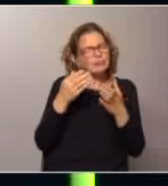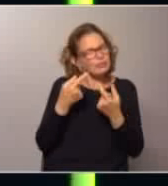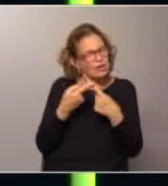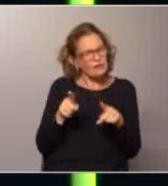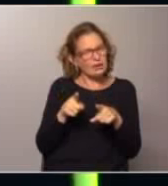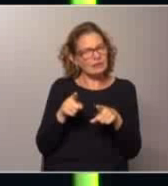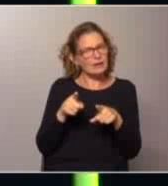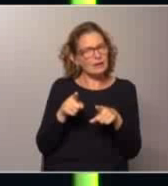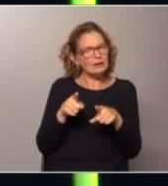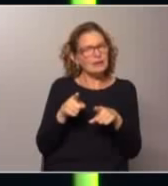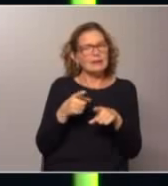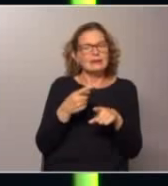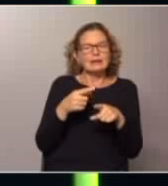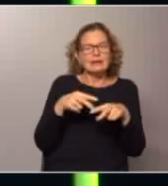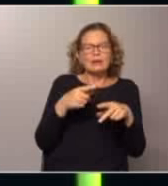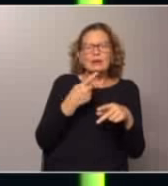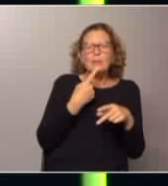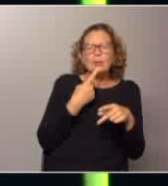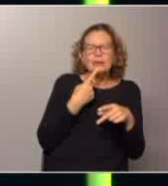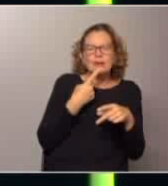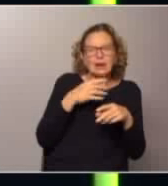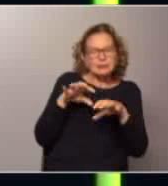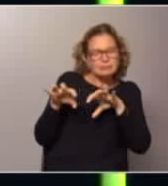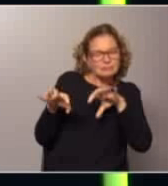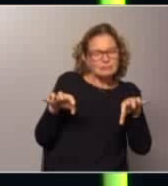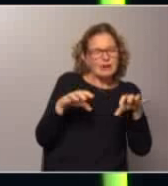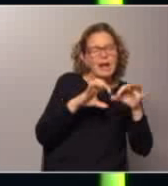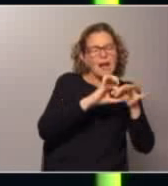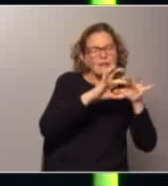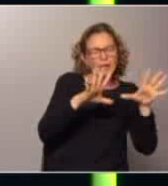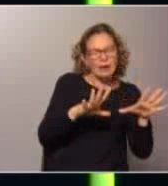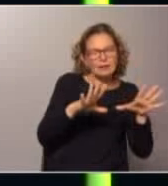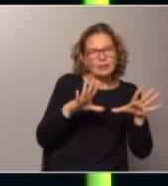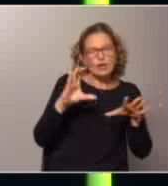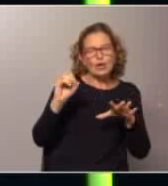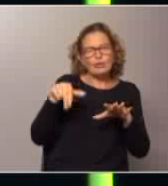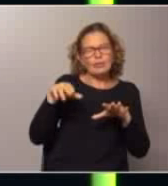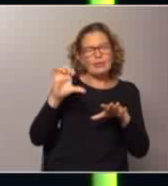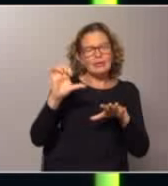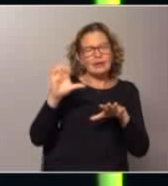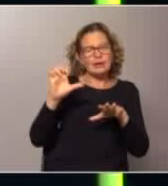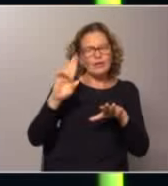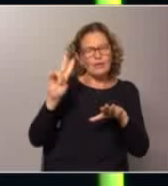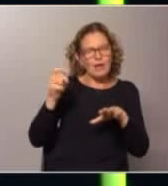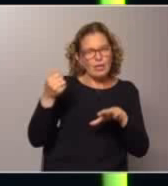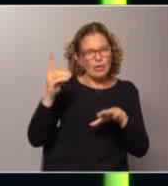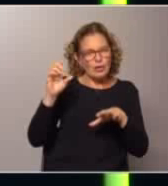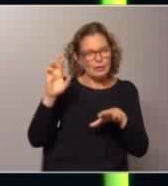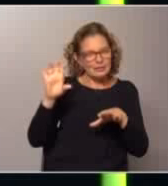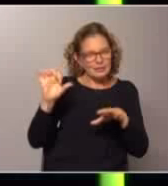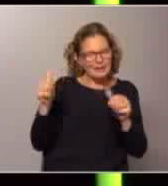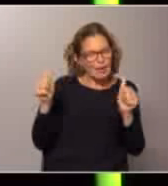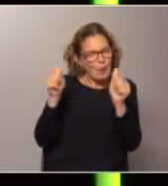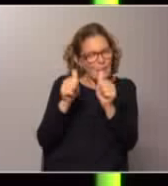polarización política entre conservadores y liberales se acompaña en la actividad cerebral y